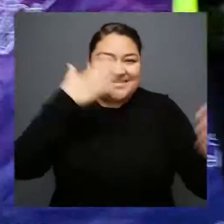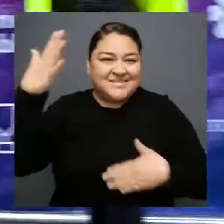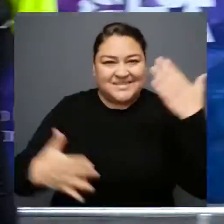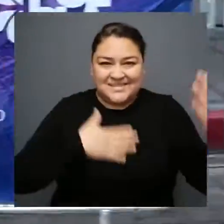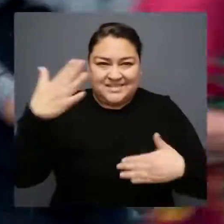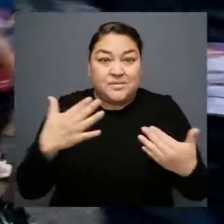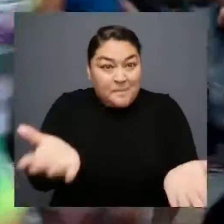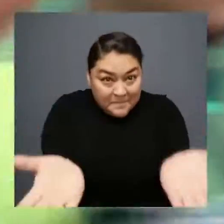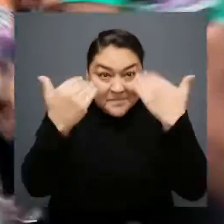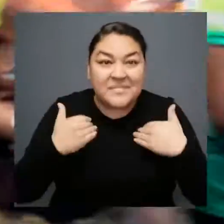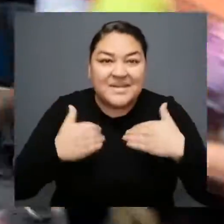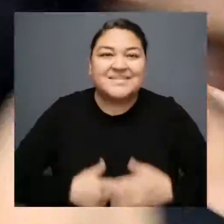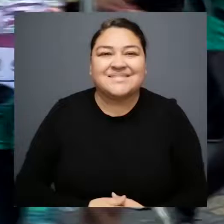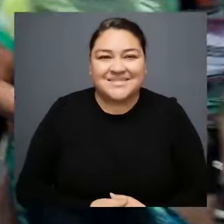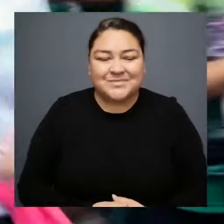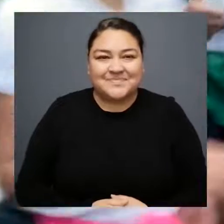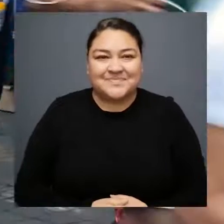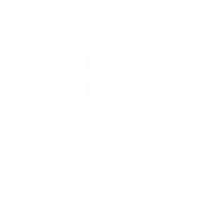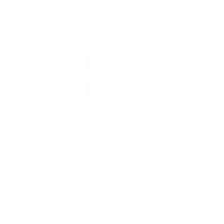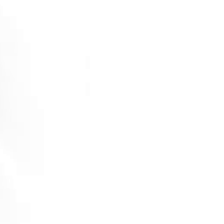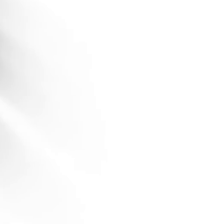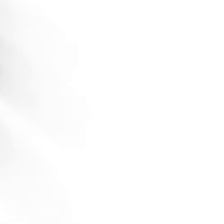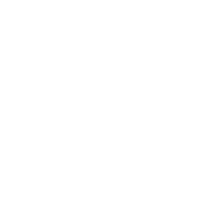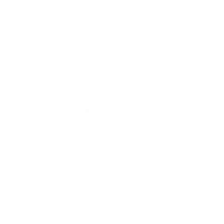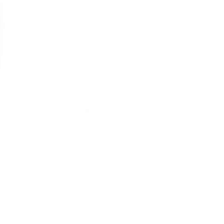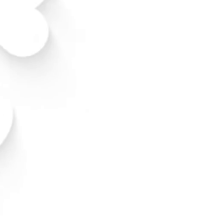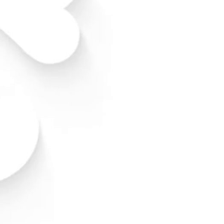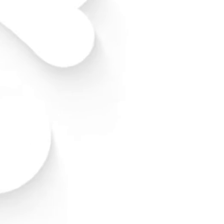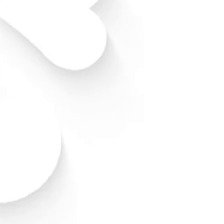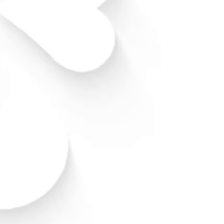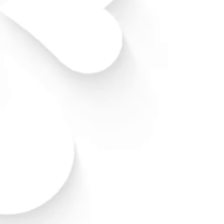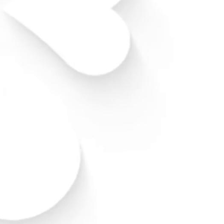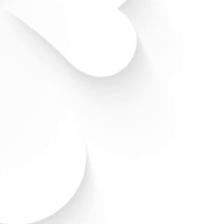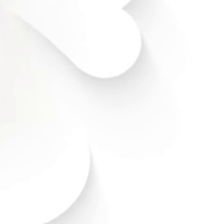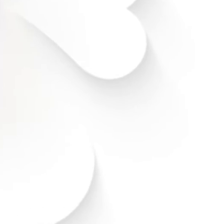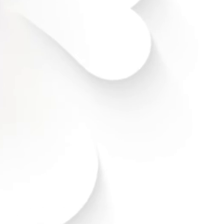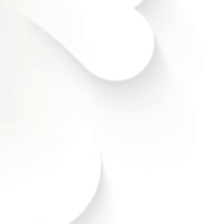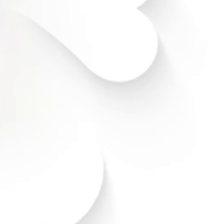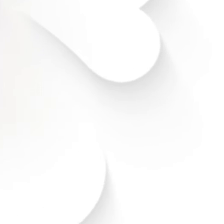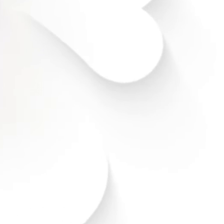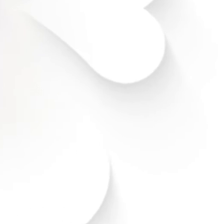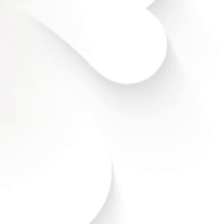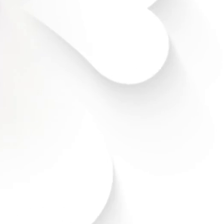deportiva. ¡No faltes! Tienes ganas de Puebla.